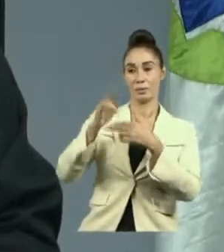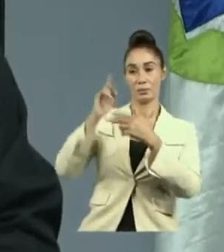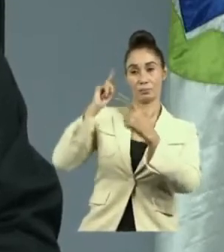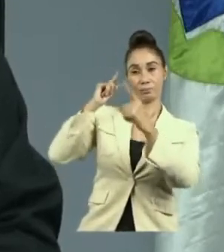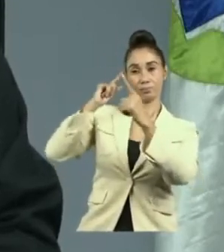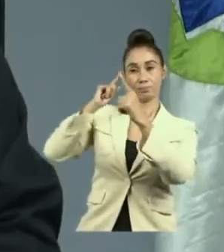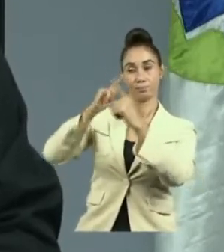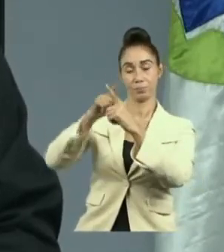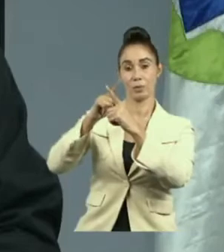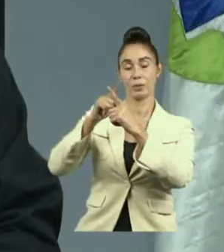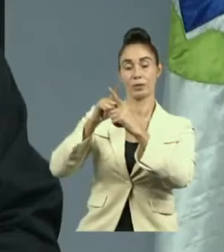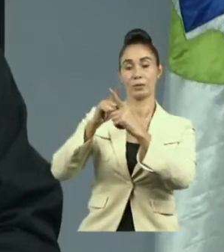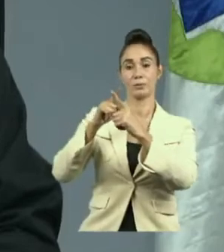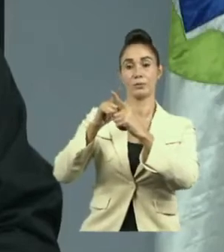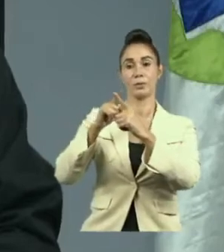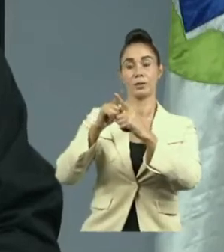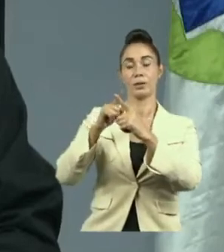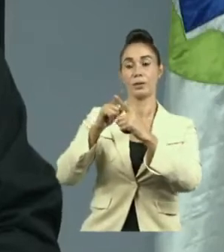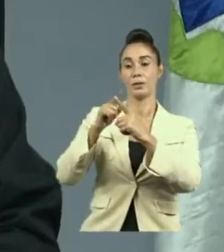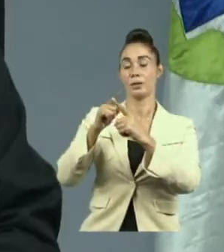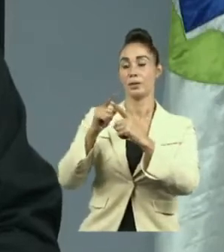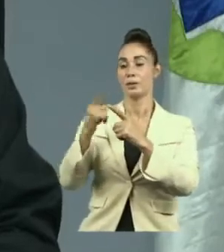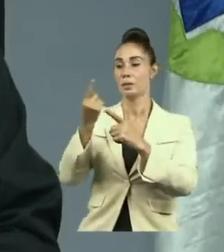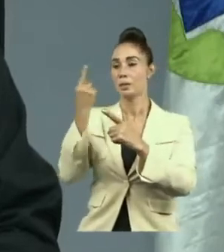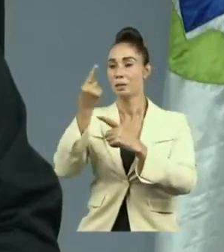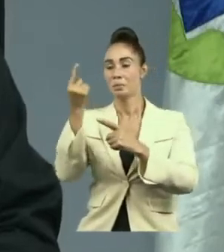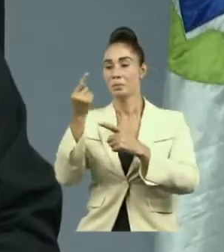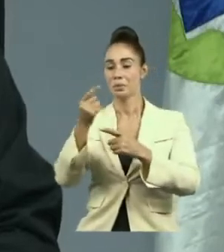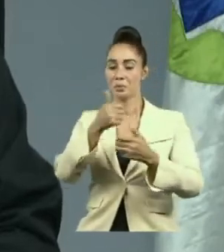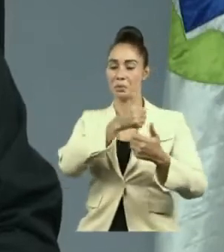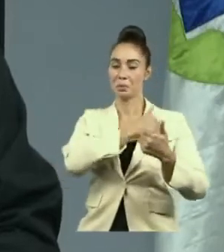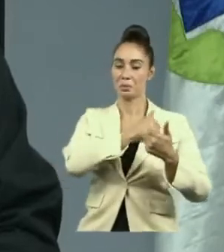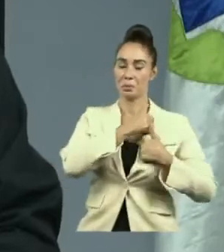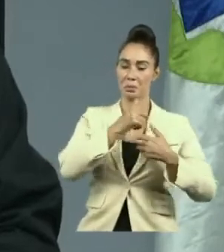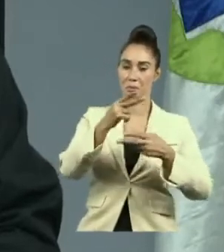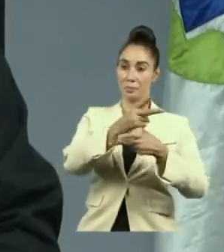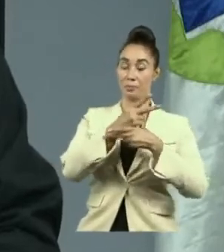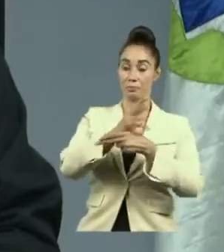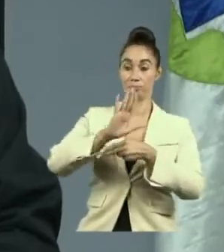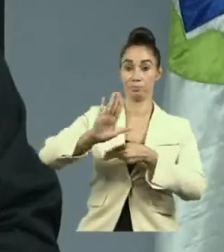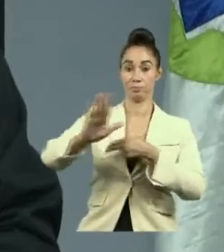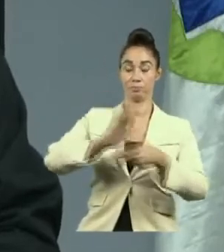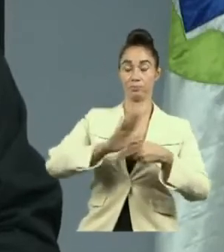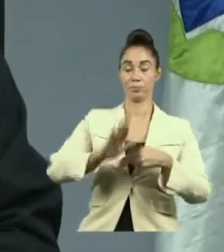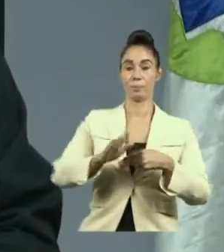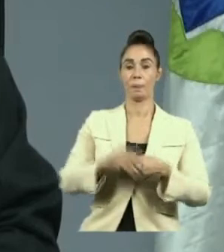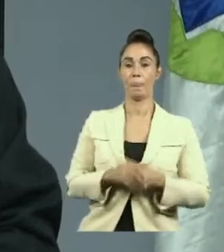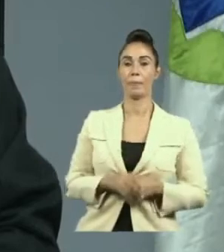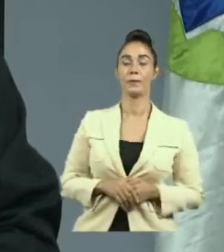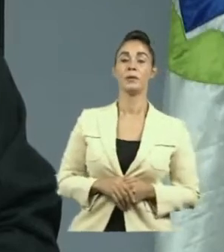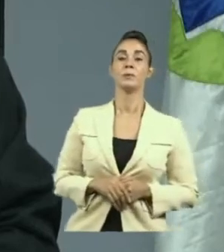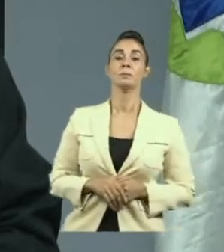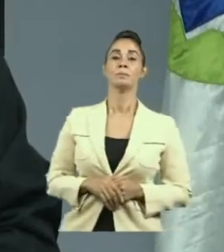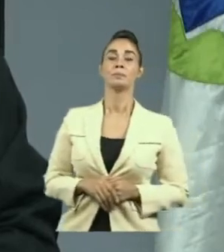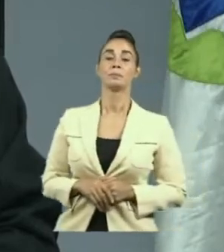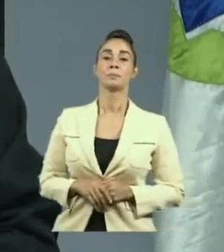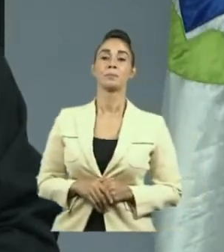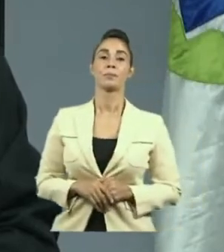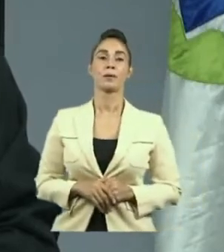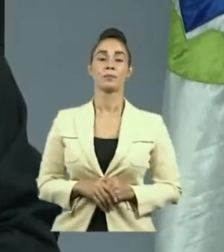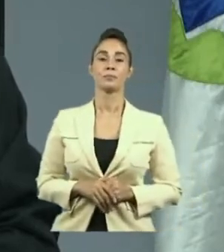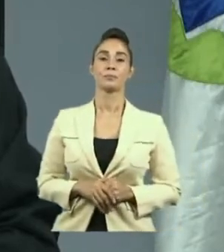desde el punto de vista sanitario y con los cuales llevamos de común acuerdo